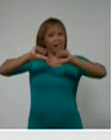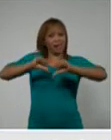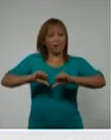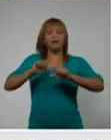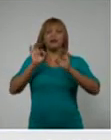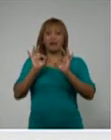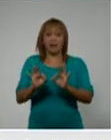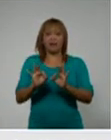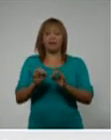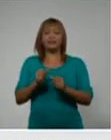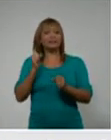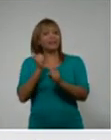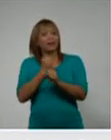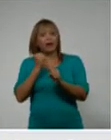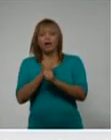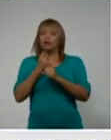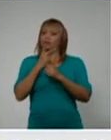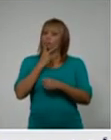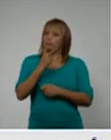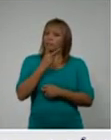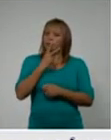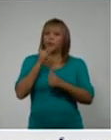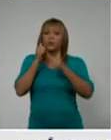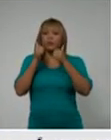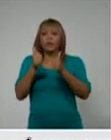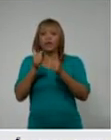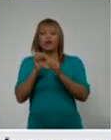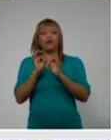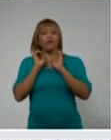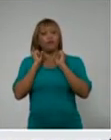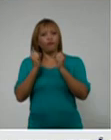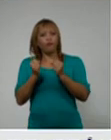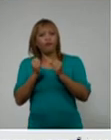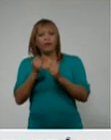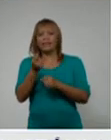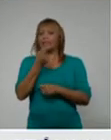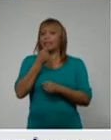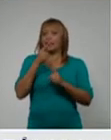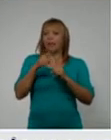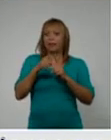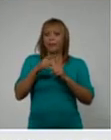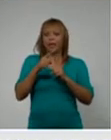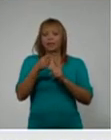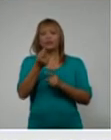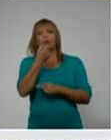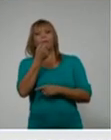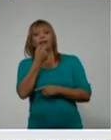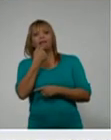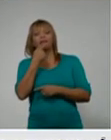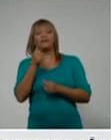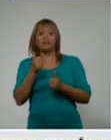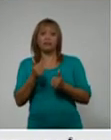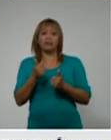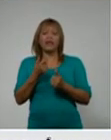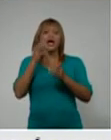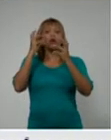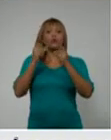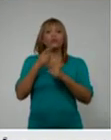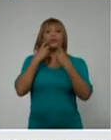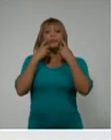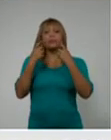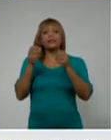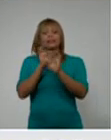cuales se trabaja, se aplican los protocolos de tratamiento, hay un número importante de